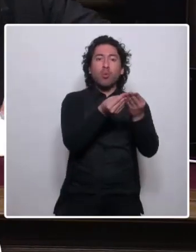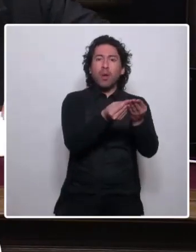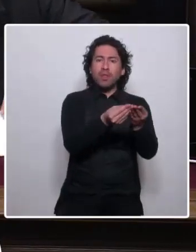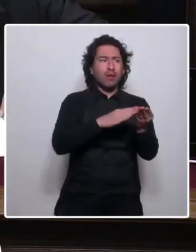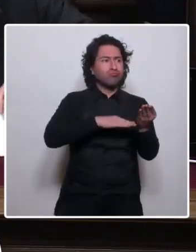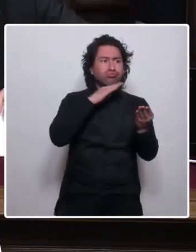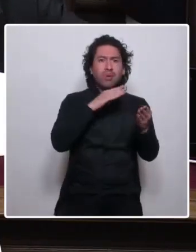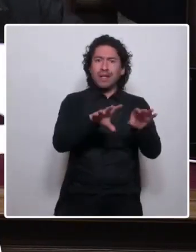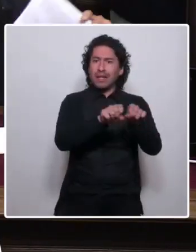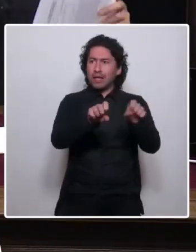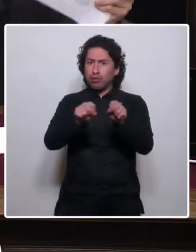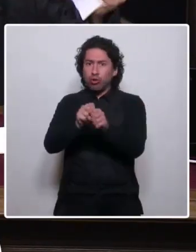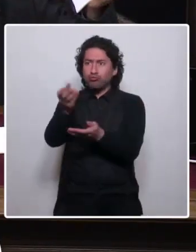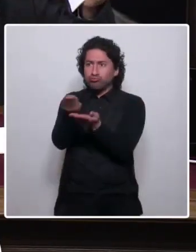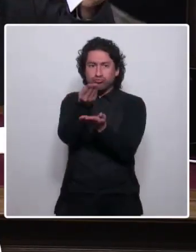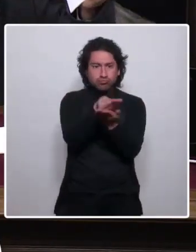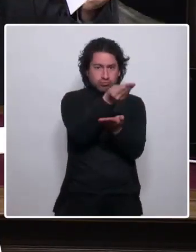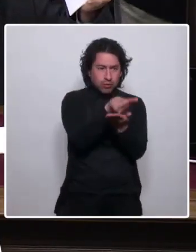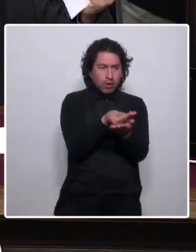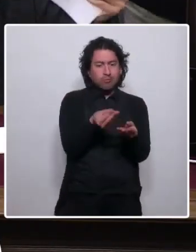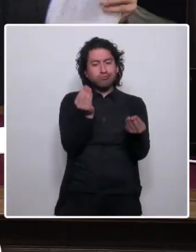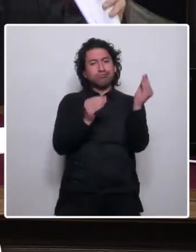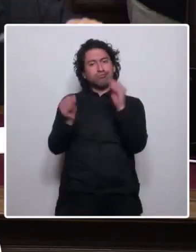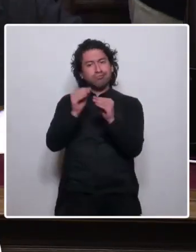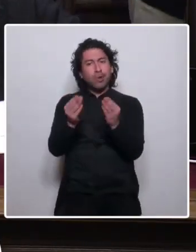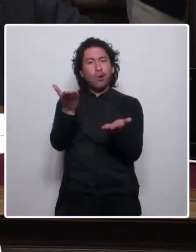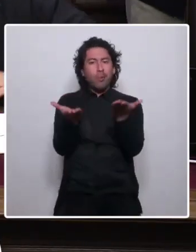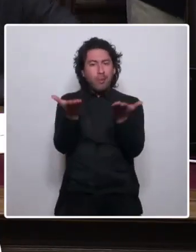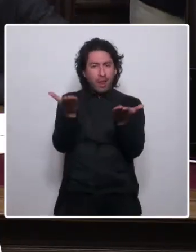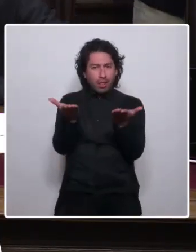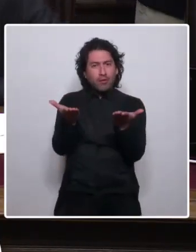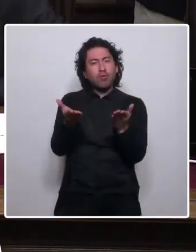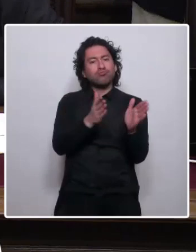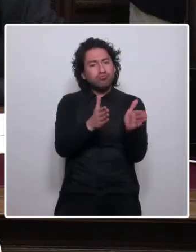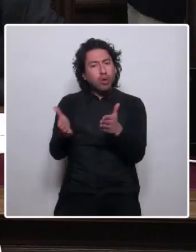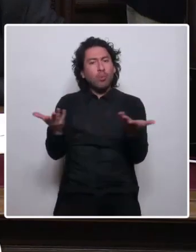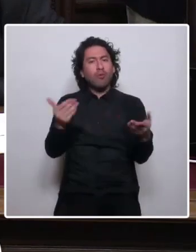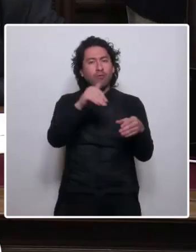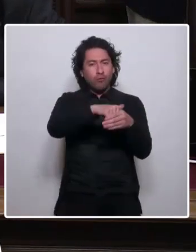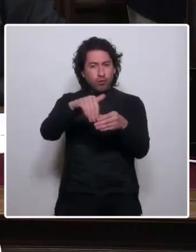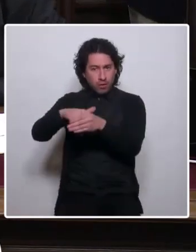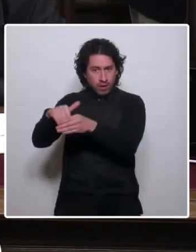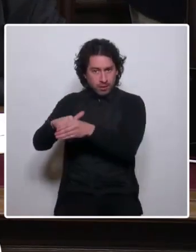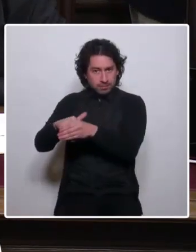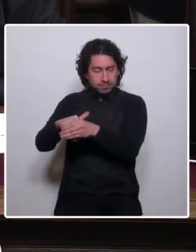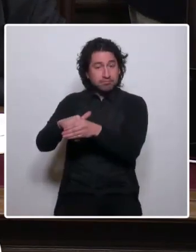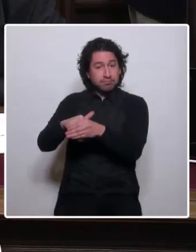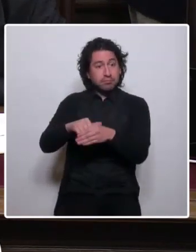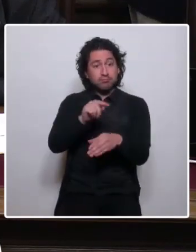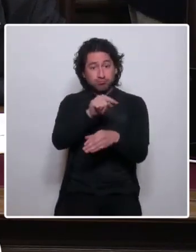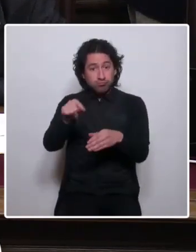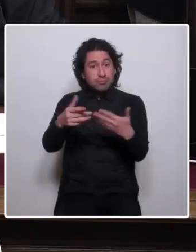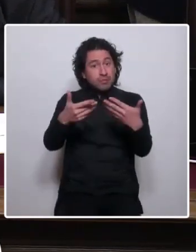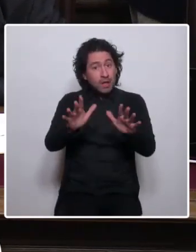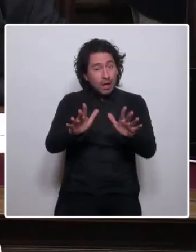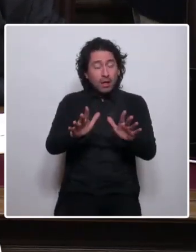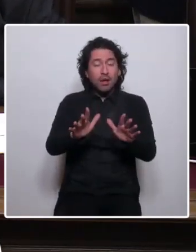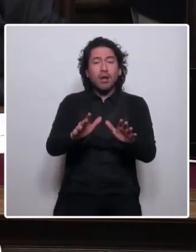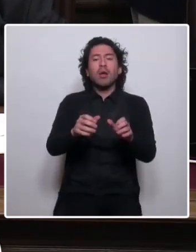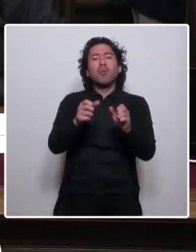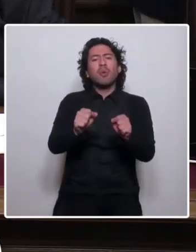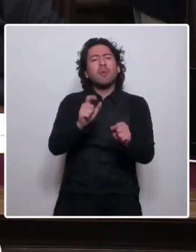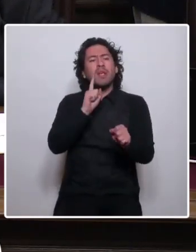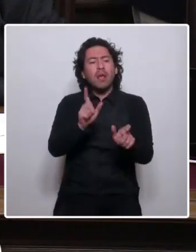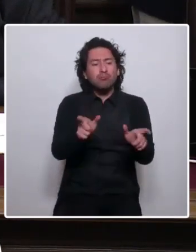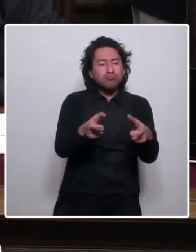ingresadas para poder hacer este cuadro comparativo y podamos ordenar la votación. Y así, eligiendo a los